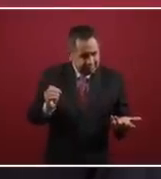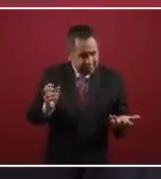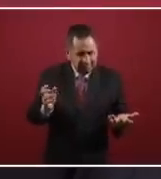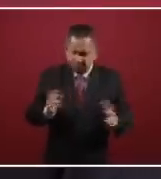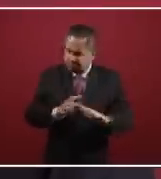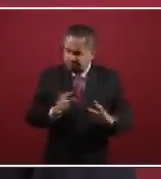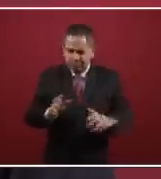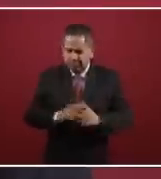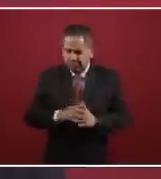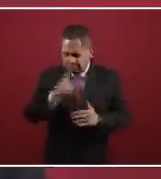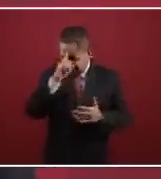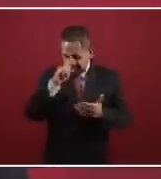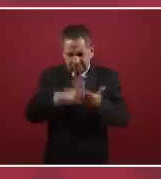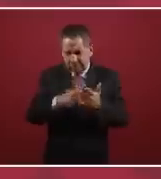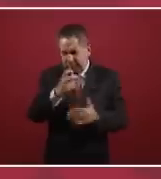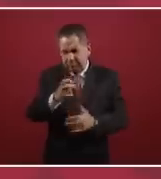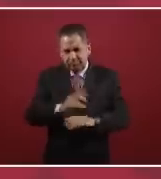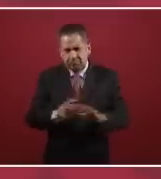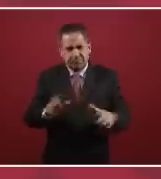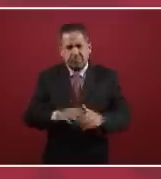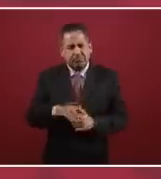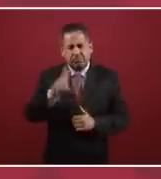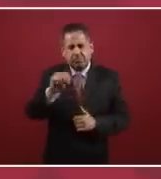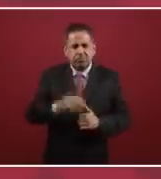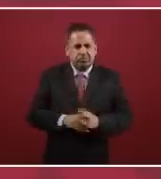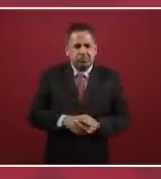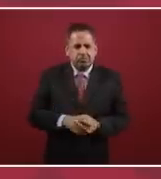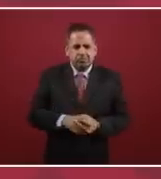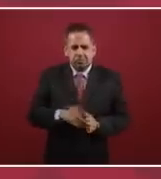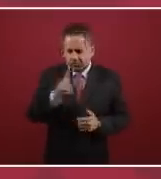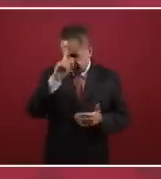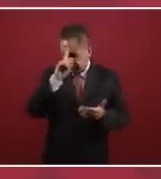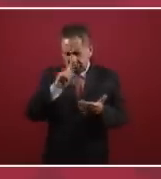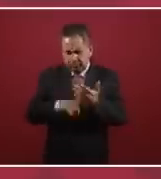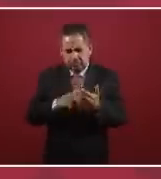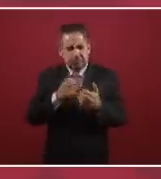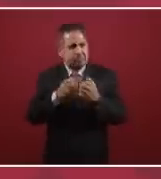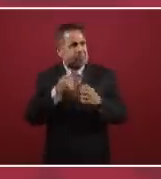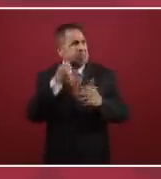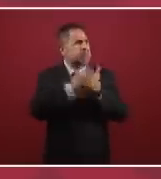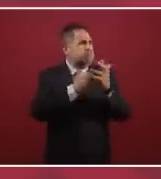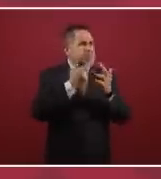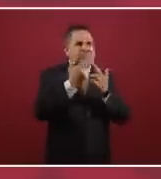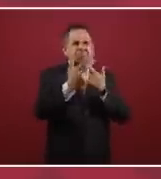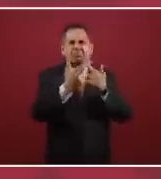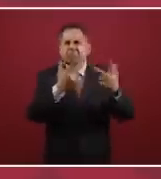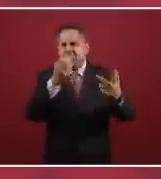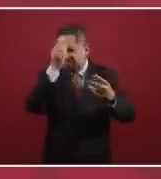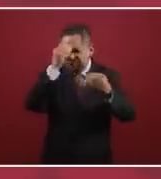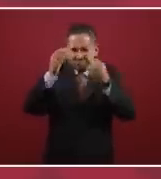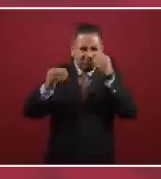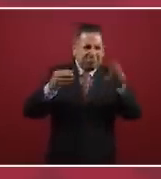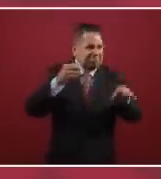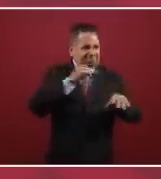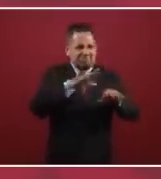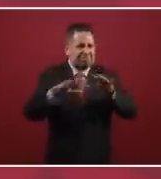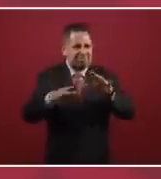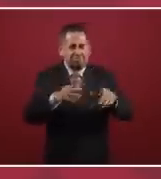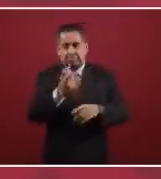Yo no creo en eso, no creo que la vía de la violencia sea la